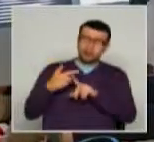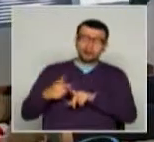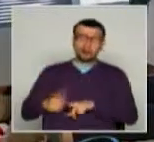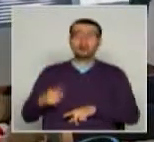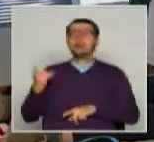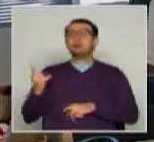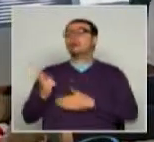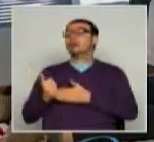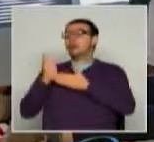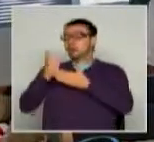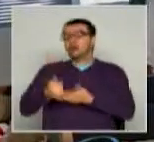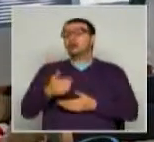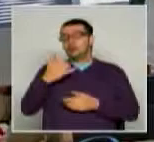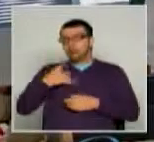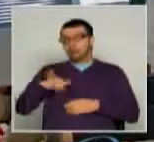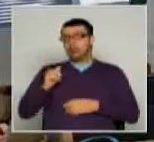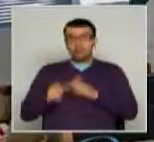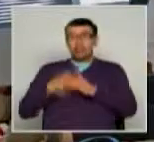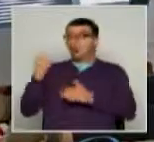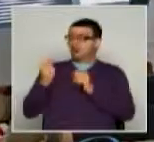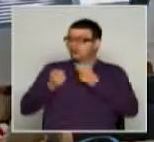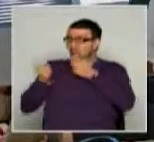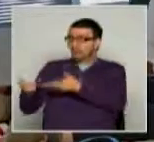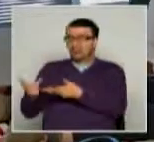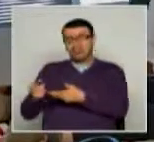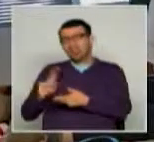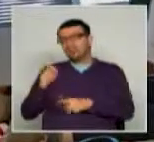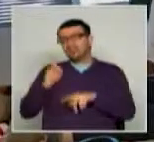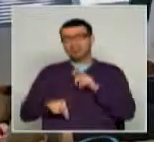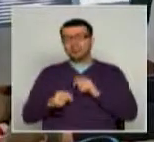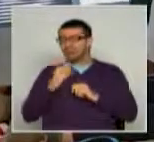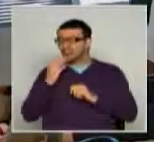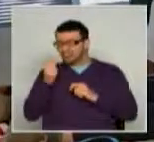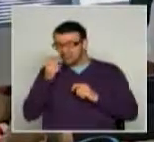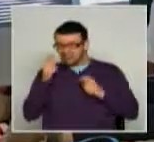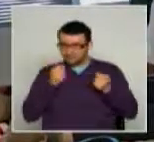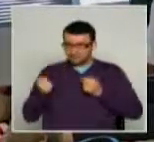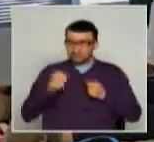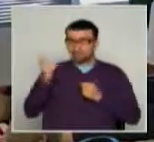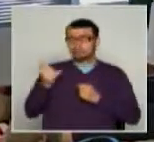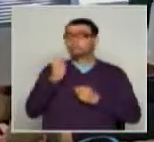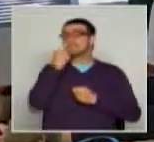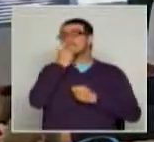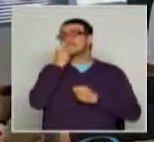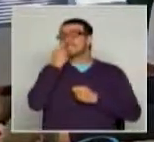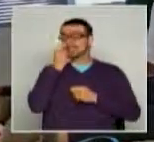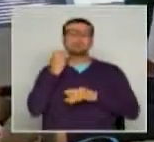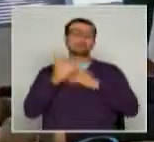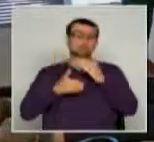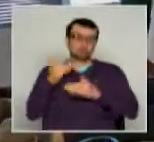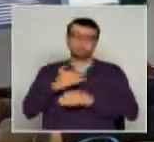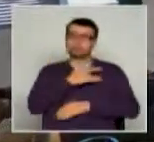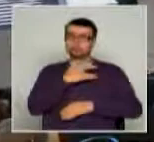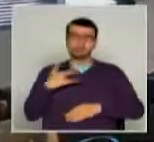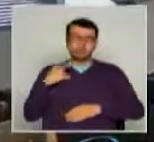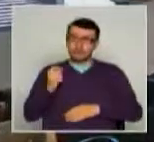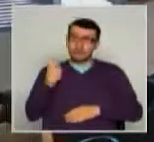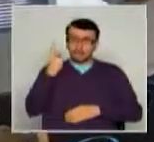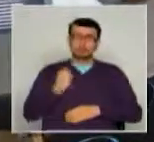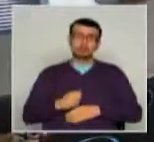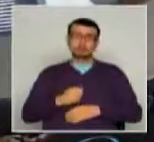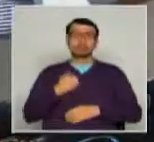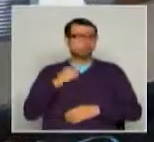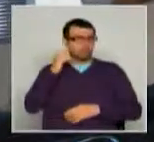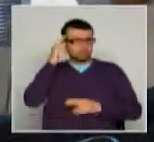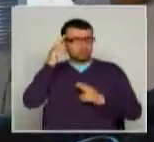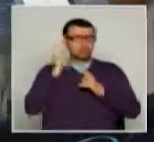imagenología y demás, evaluación de odontología neurofocal, y ya uno entrar en un proceso terapéutico. Yo sé que este